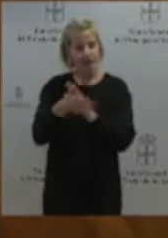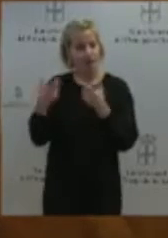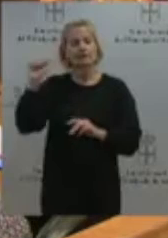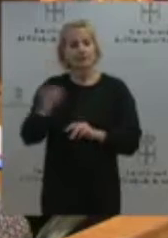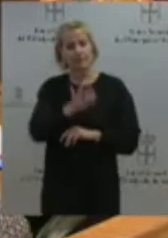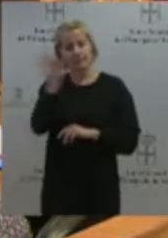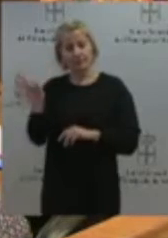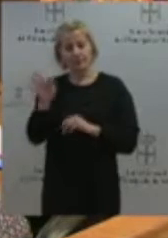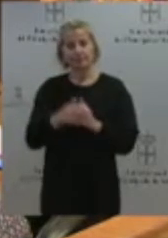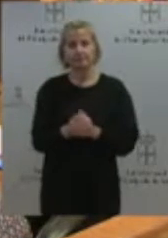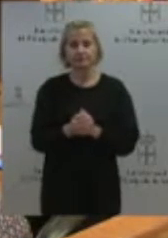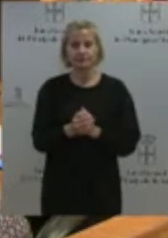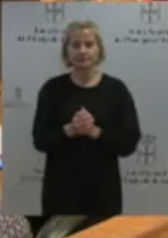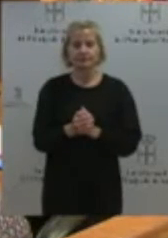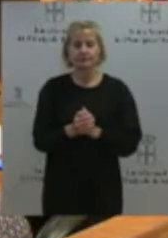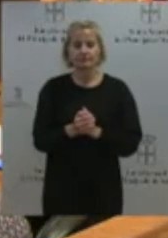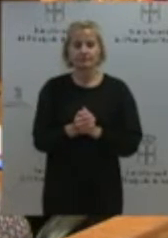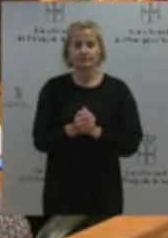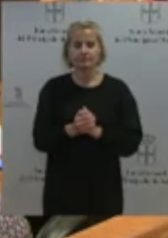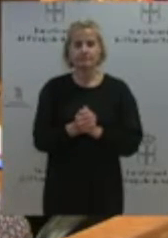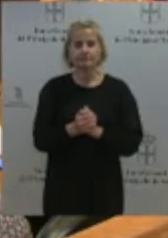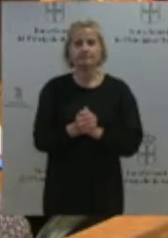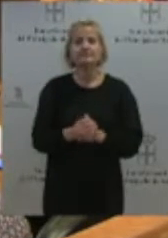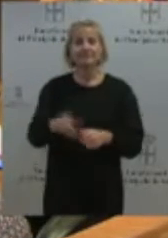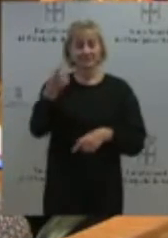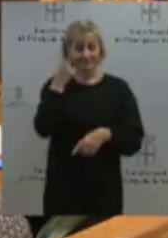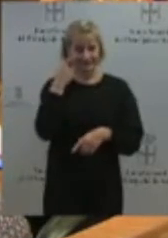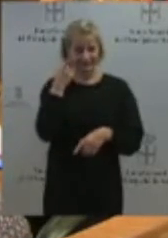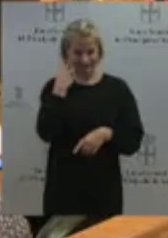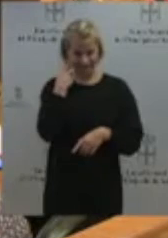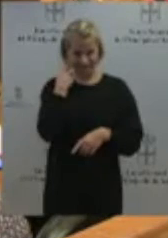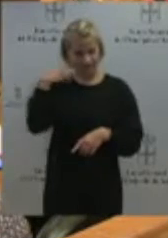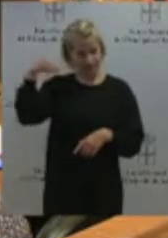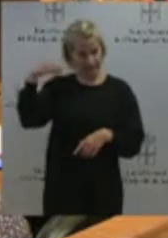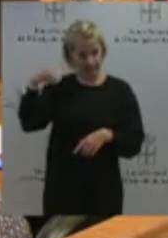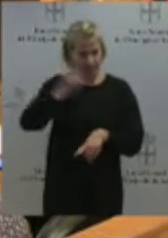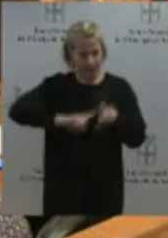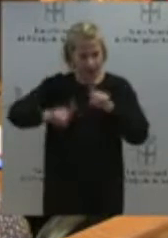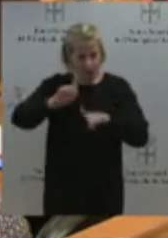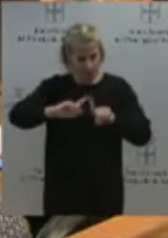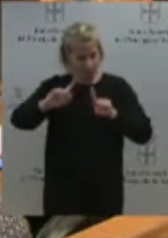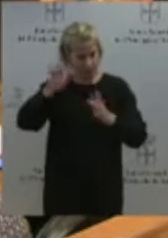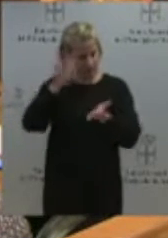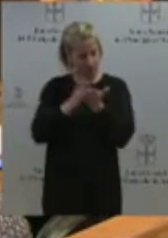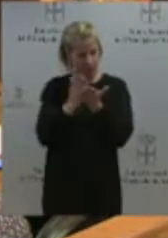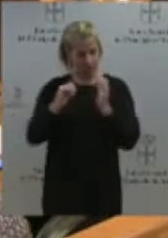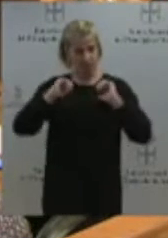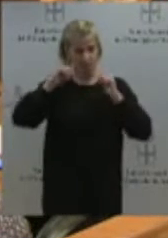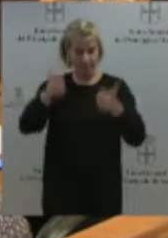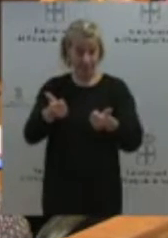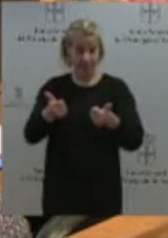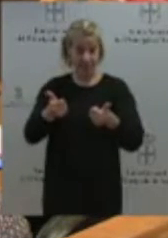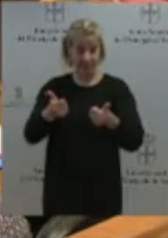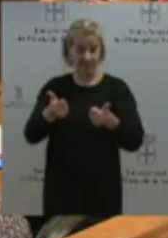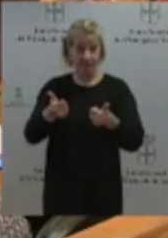identidad. Mire, señor presidente, los problemas al inicio del curso escolar, desgraciadamente, empiezan a ser recurrentes año tras